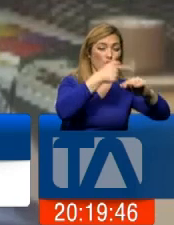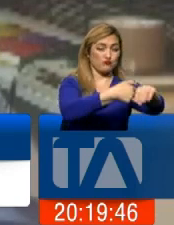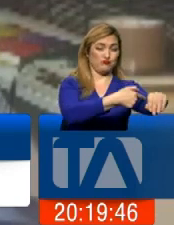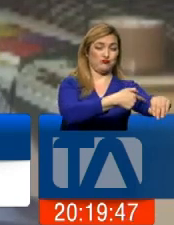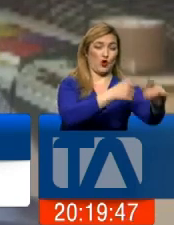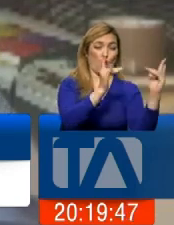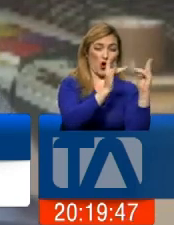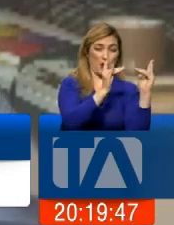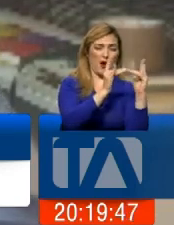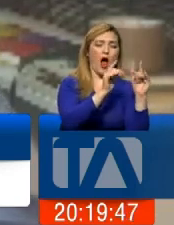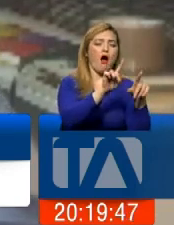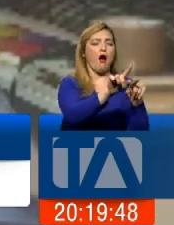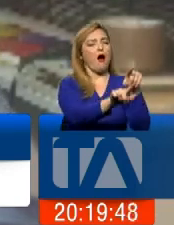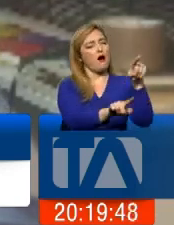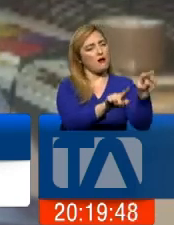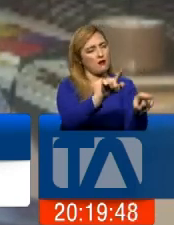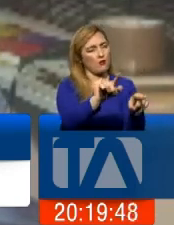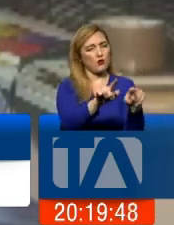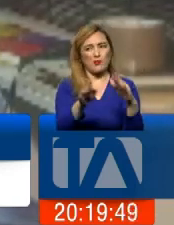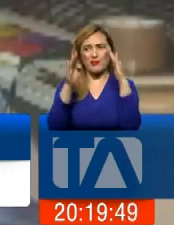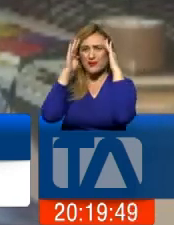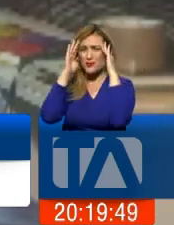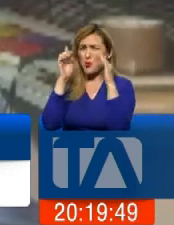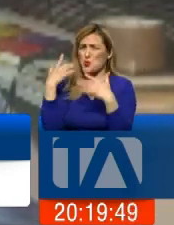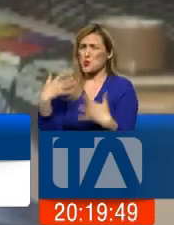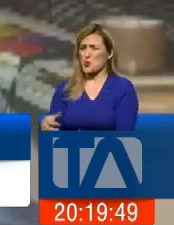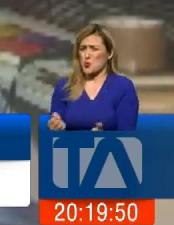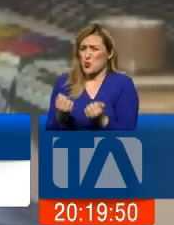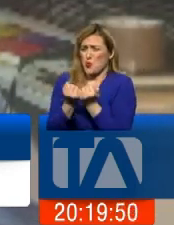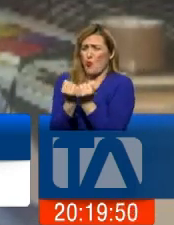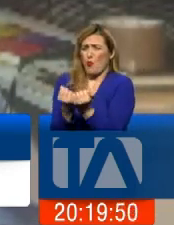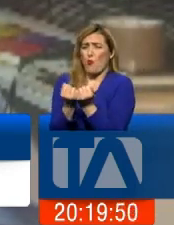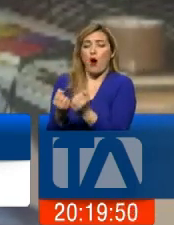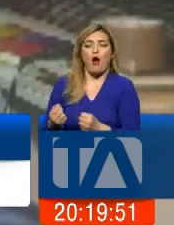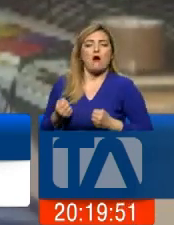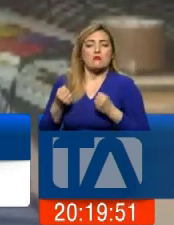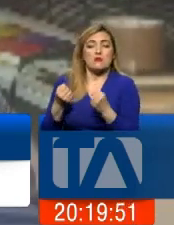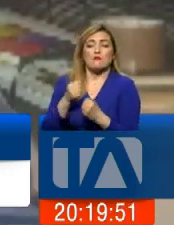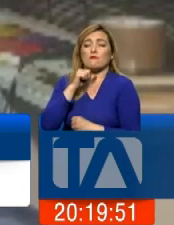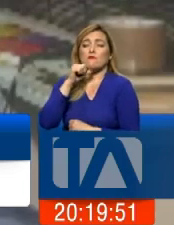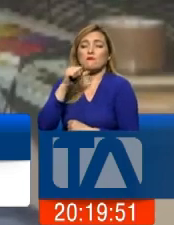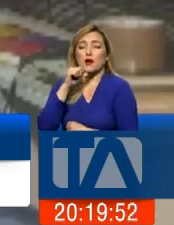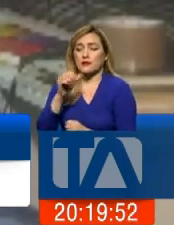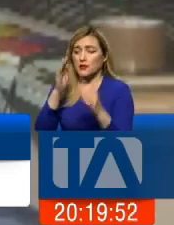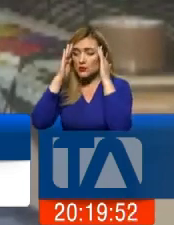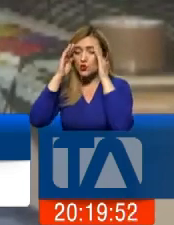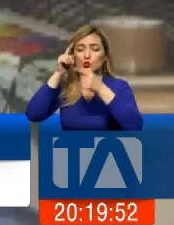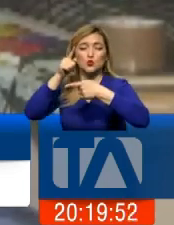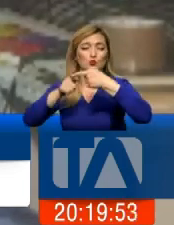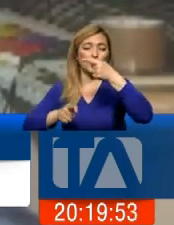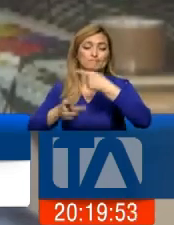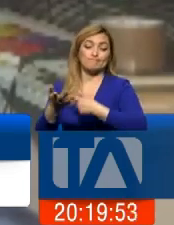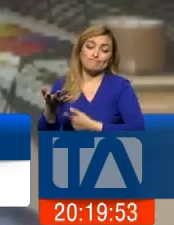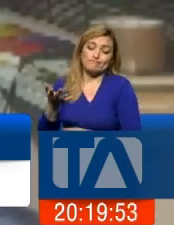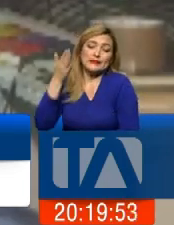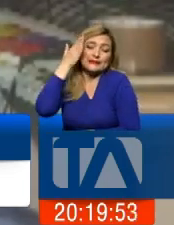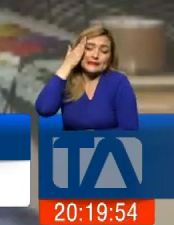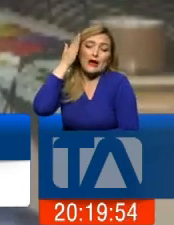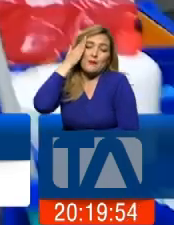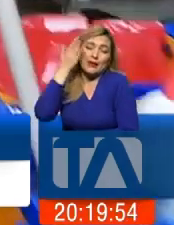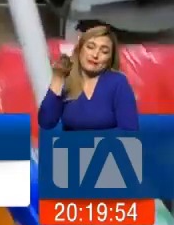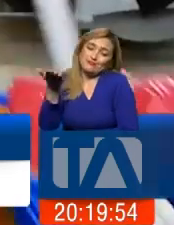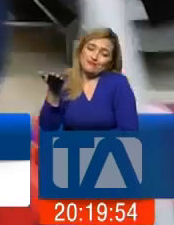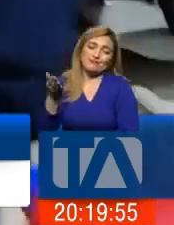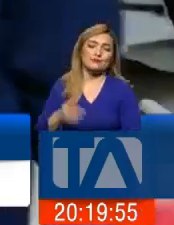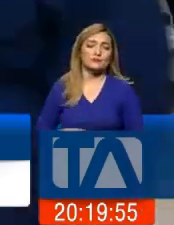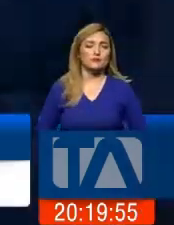capacidad de atención en terapia intensiva, de hospitalización, y desde luego este era un fenómeno